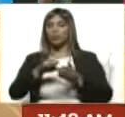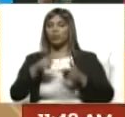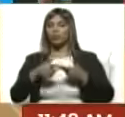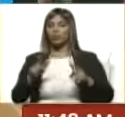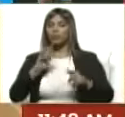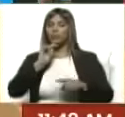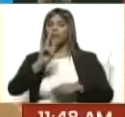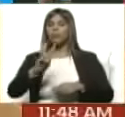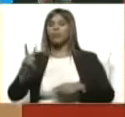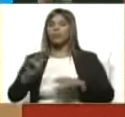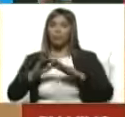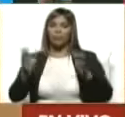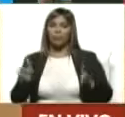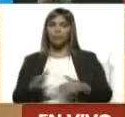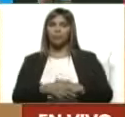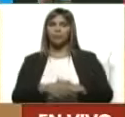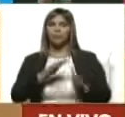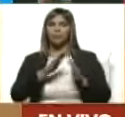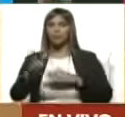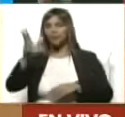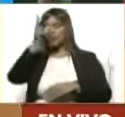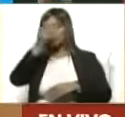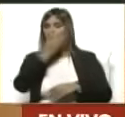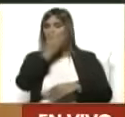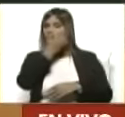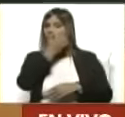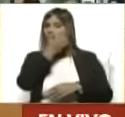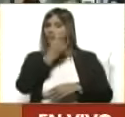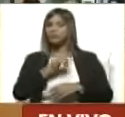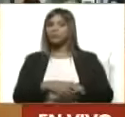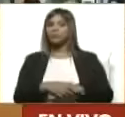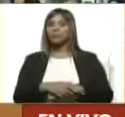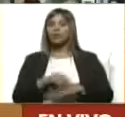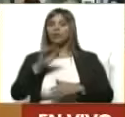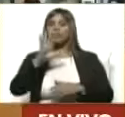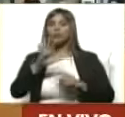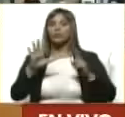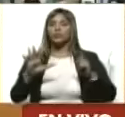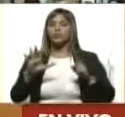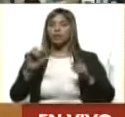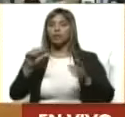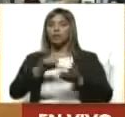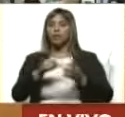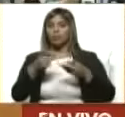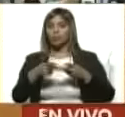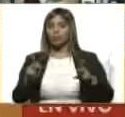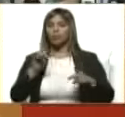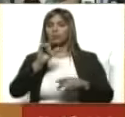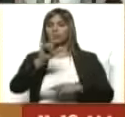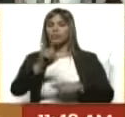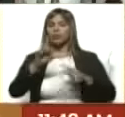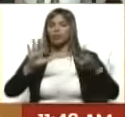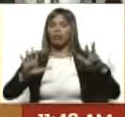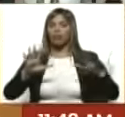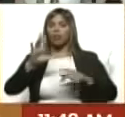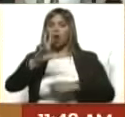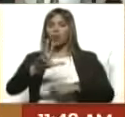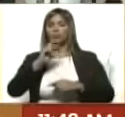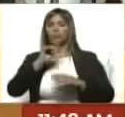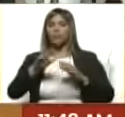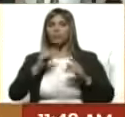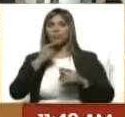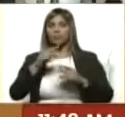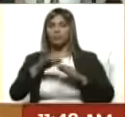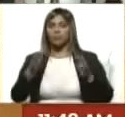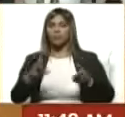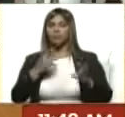22 mesas. Falcón, 56 centros activos y 138 mesas. Guárico